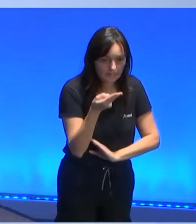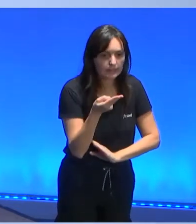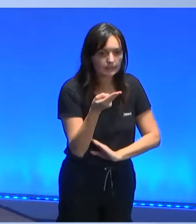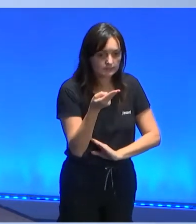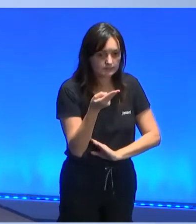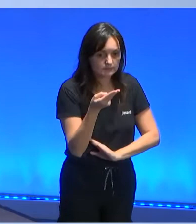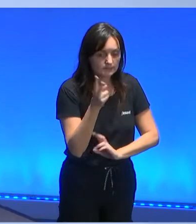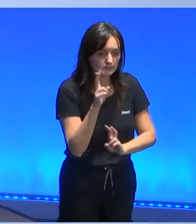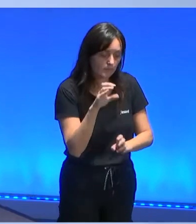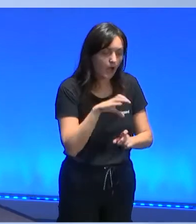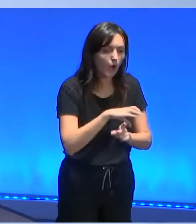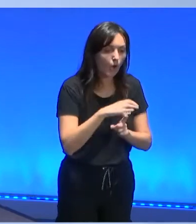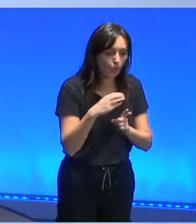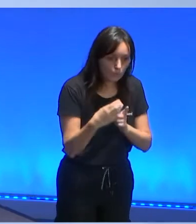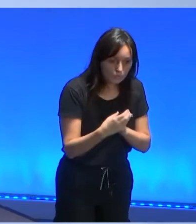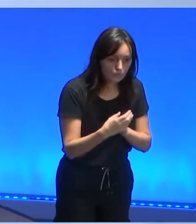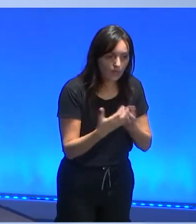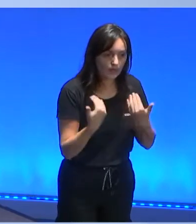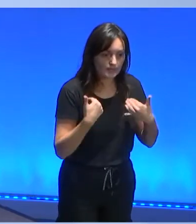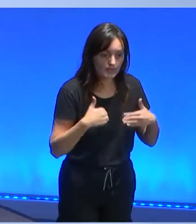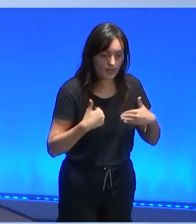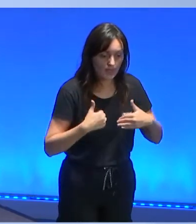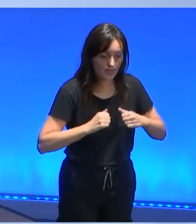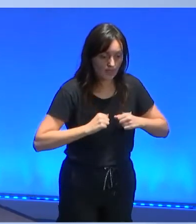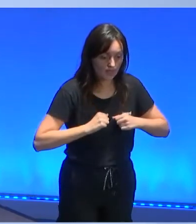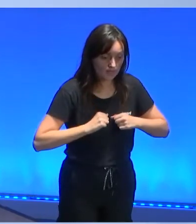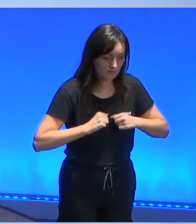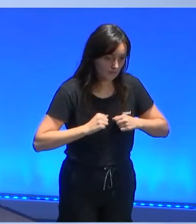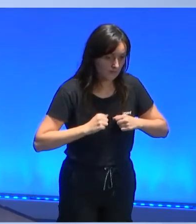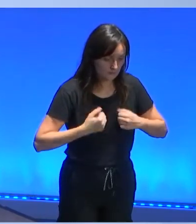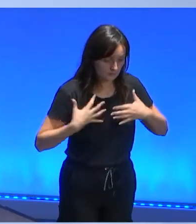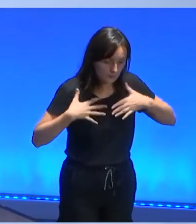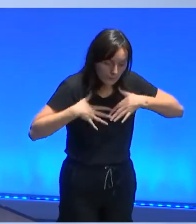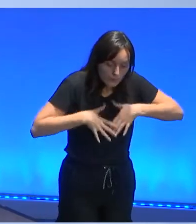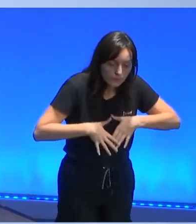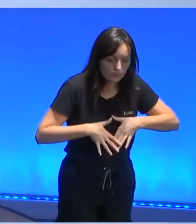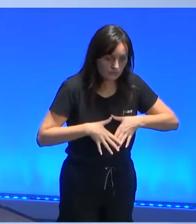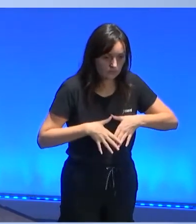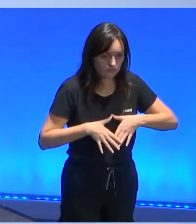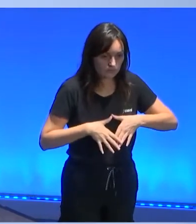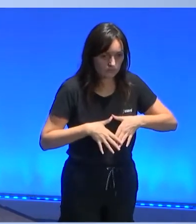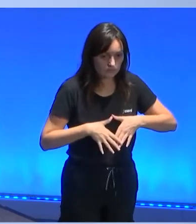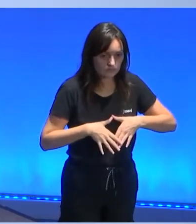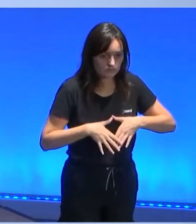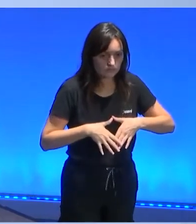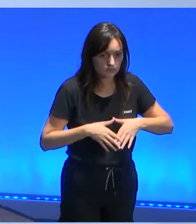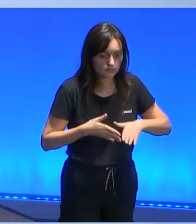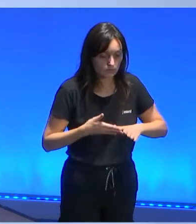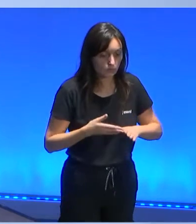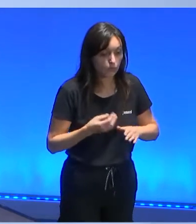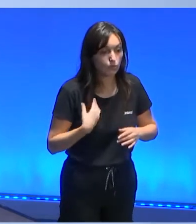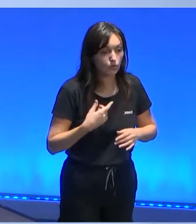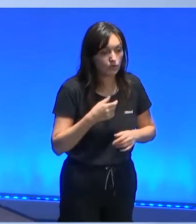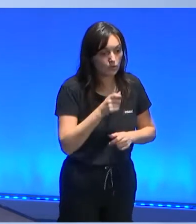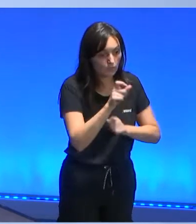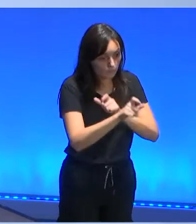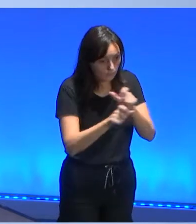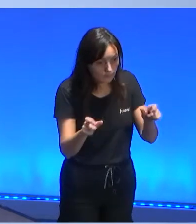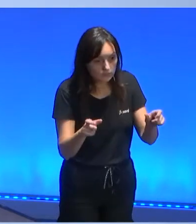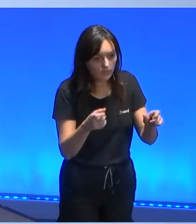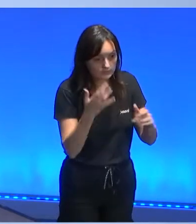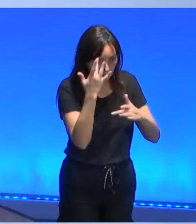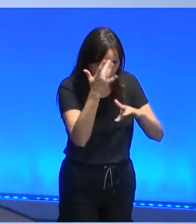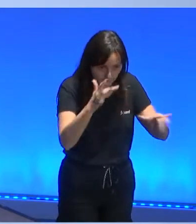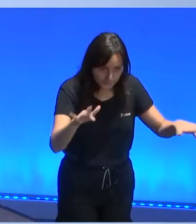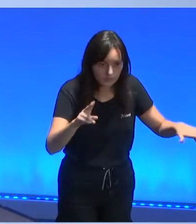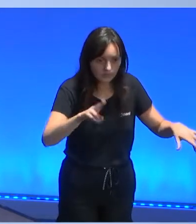a esa cultura que estáis ya, de la que estáis ya impregnados e impregnadas y de la que estáis impregnando a todos y